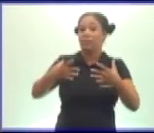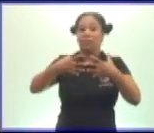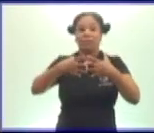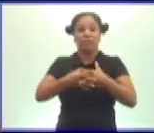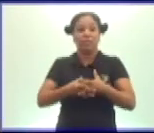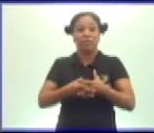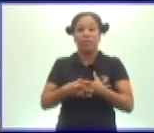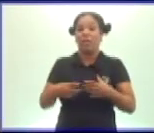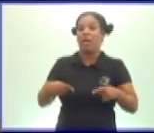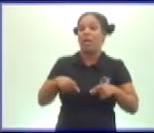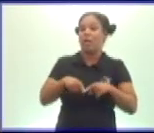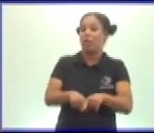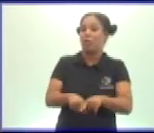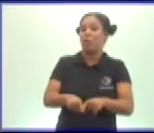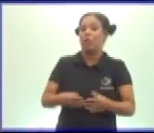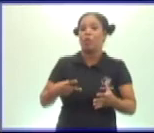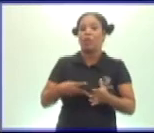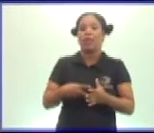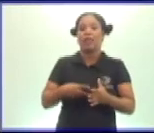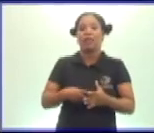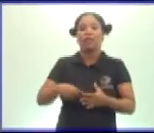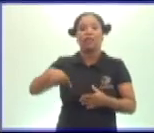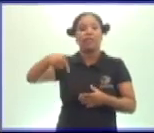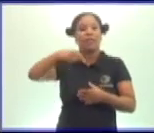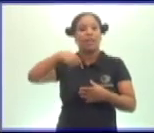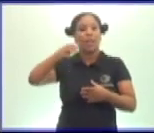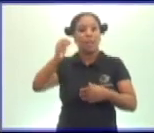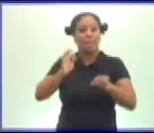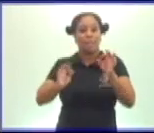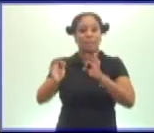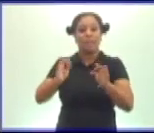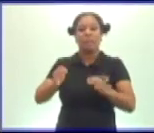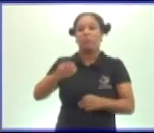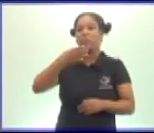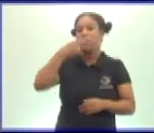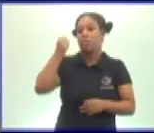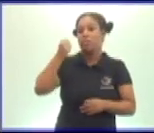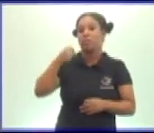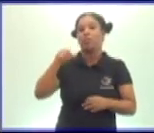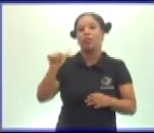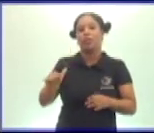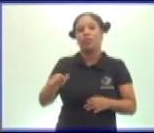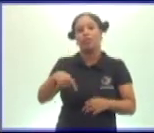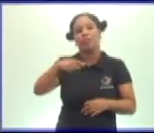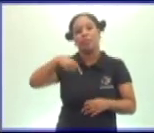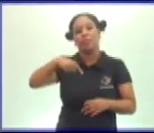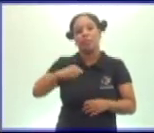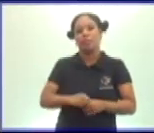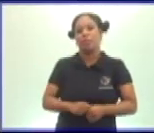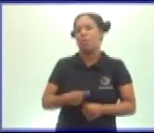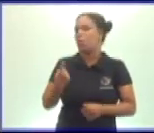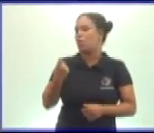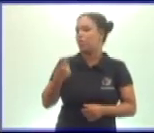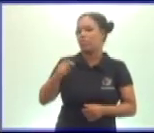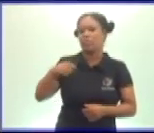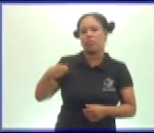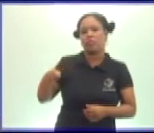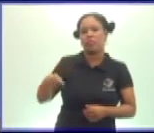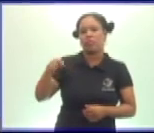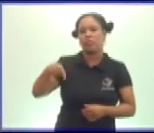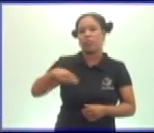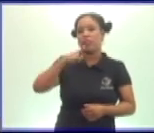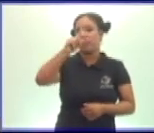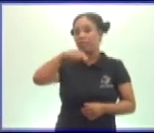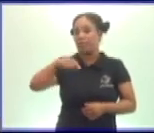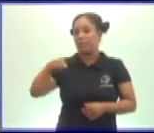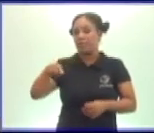interacciones entre las partículas del soluto y el disolvente. No es necesario tomar nota de esta gráfica porque en el libro de